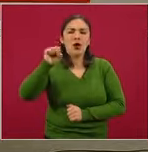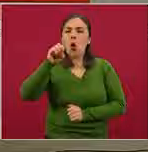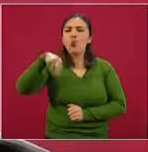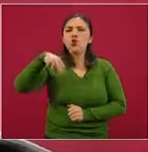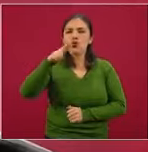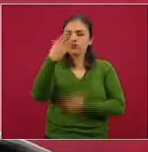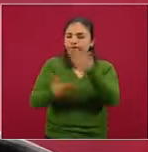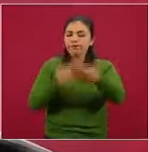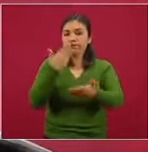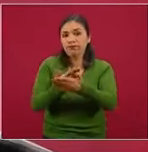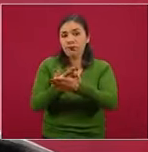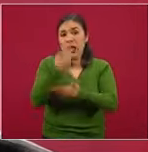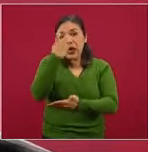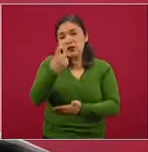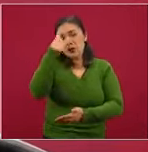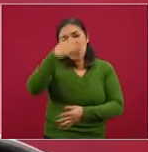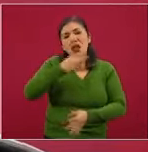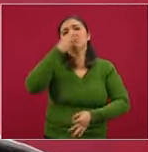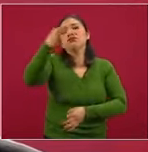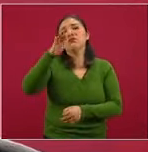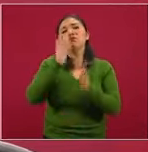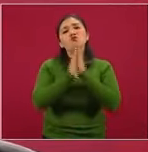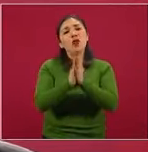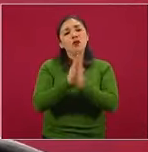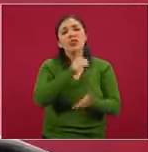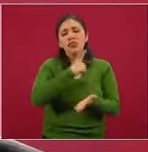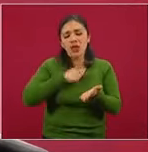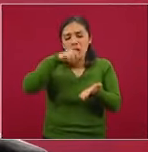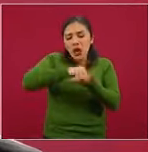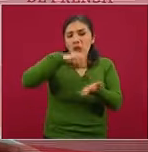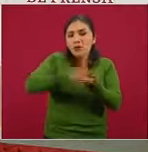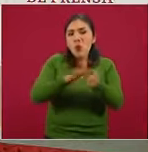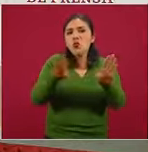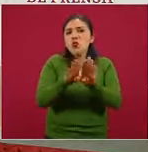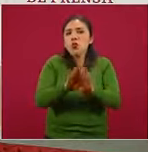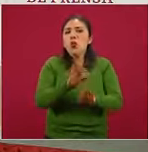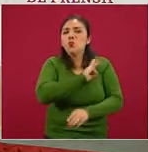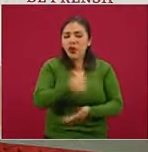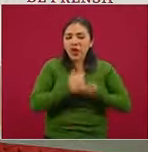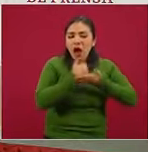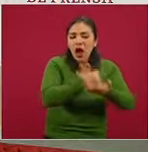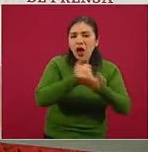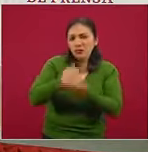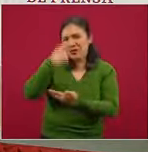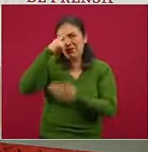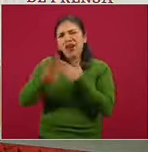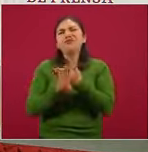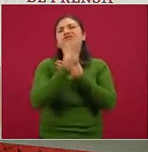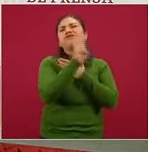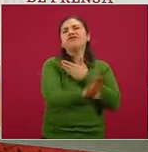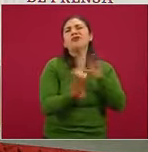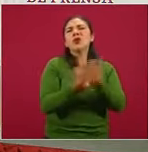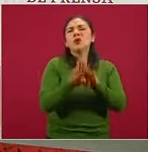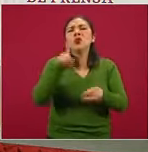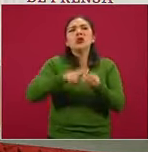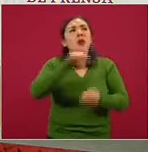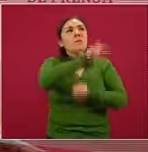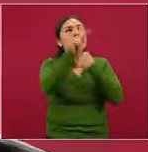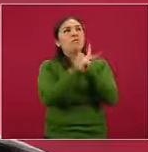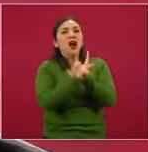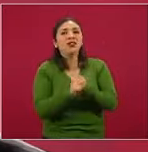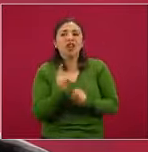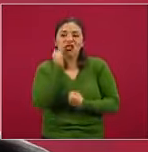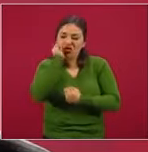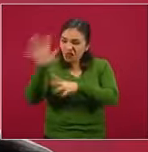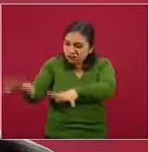Unidas, precisamente haciendo un llamado a que se establecieran mecanismos de cooperación que evitaran el acaparamiento